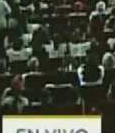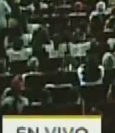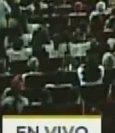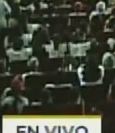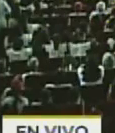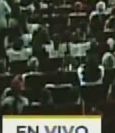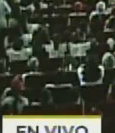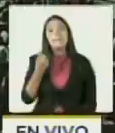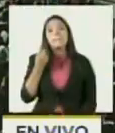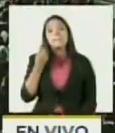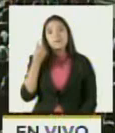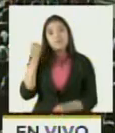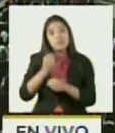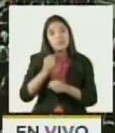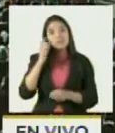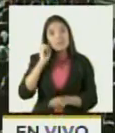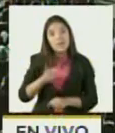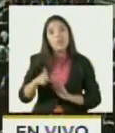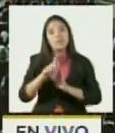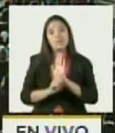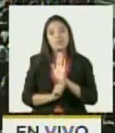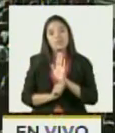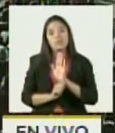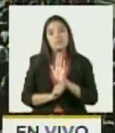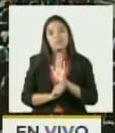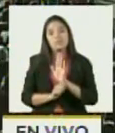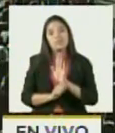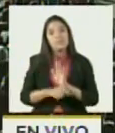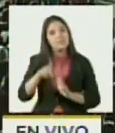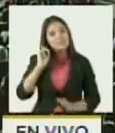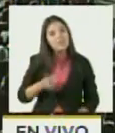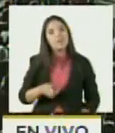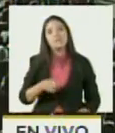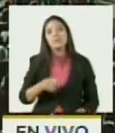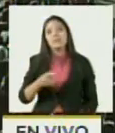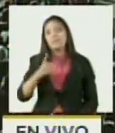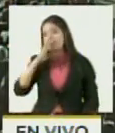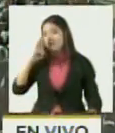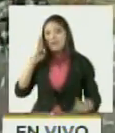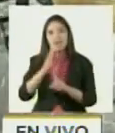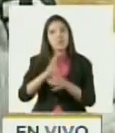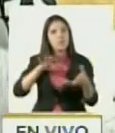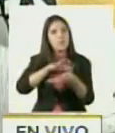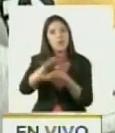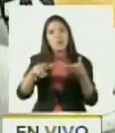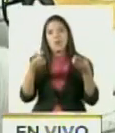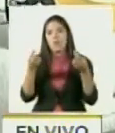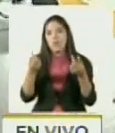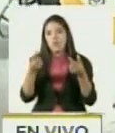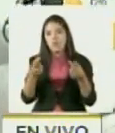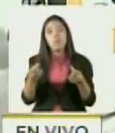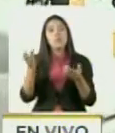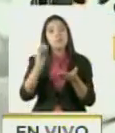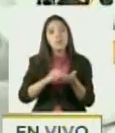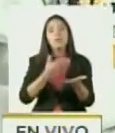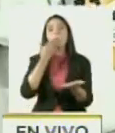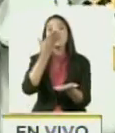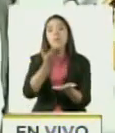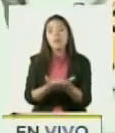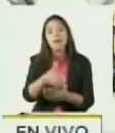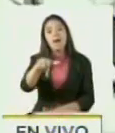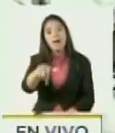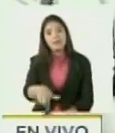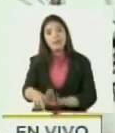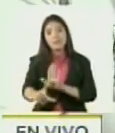la primera acción que debe hacer la constituyente. Encarar directamente la guerra económica. Y voy a proponer en